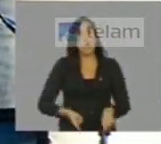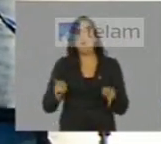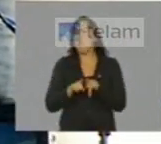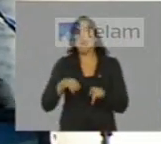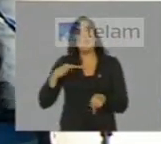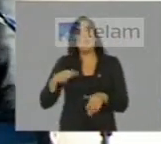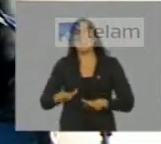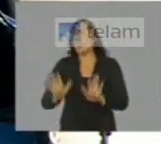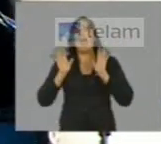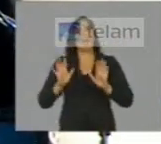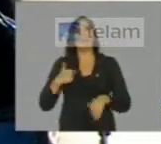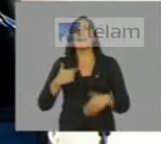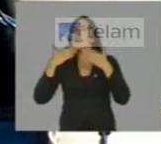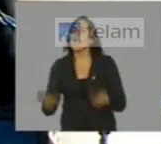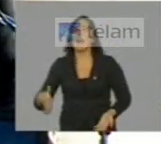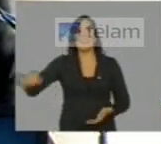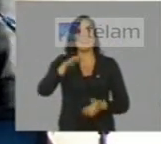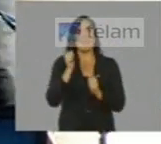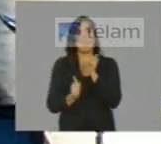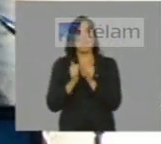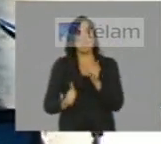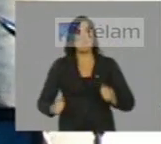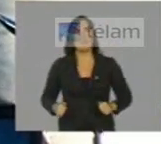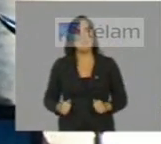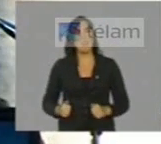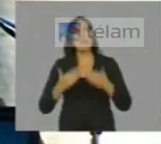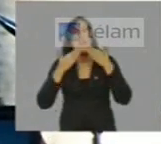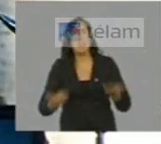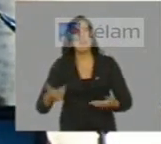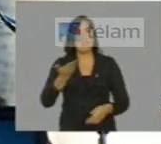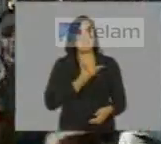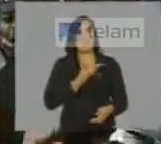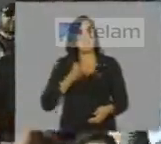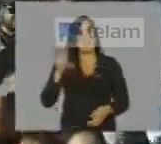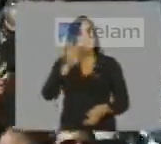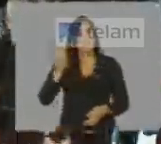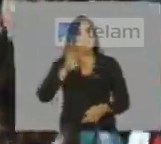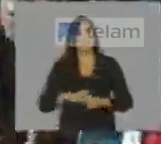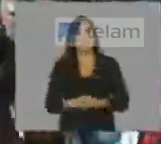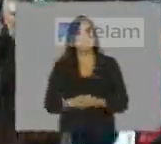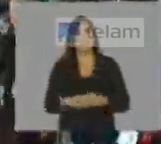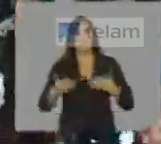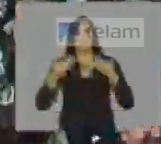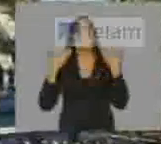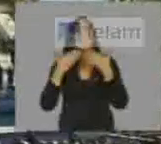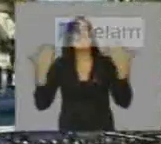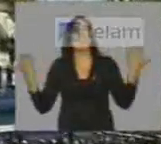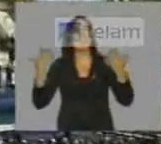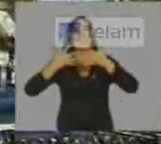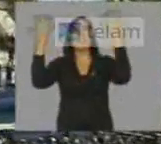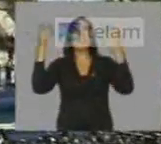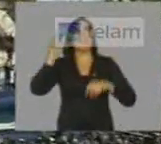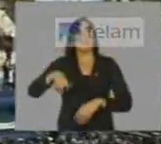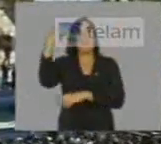mi vida. Gracias Rosario, gracias Santa Fe, feliz Día de la Bandera,